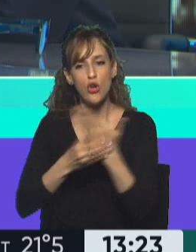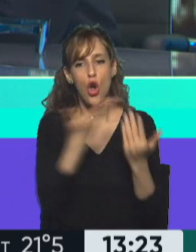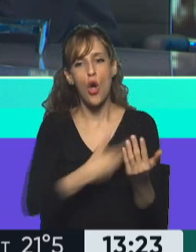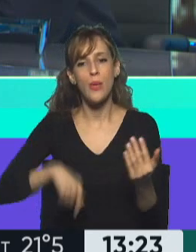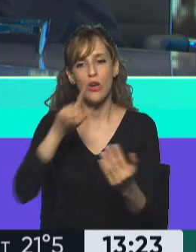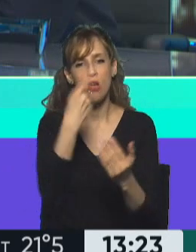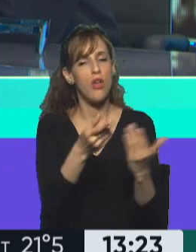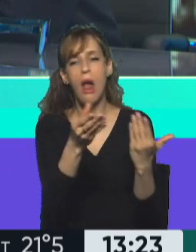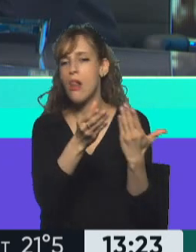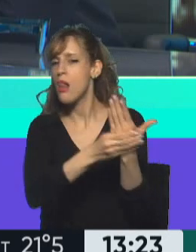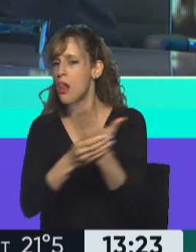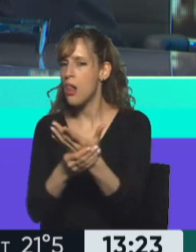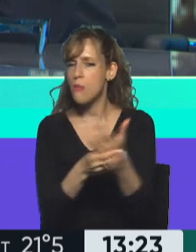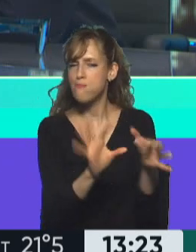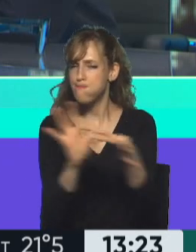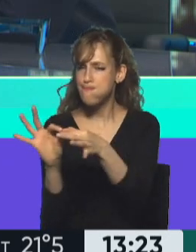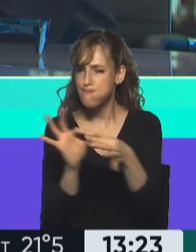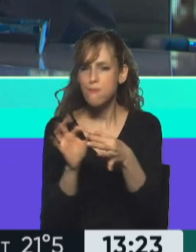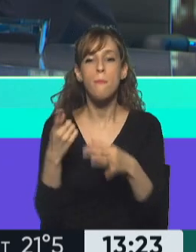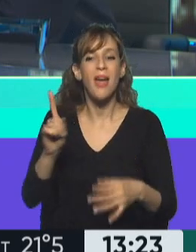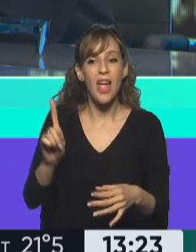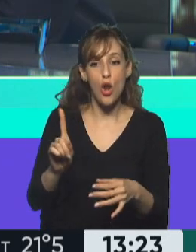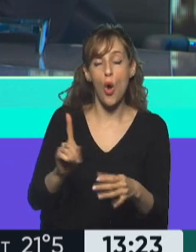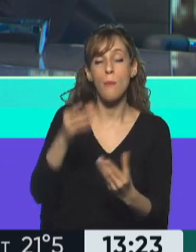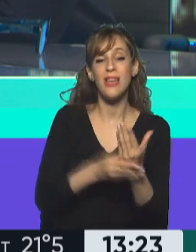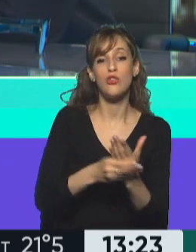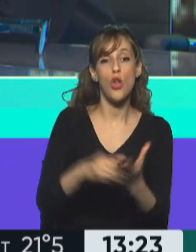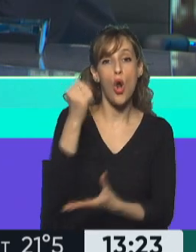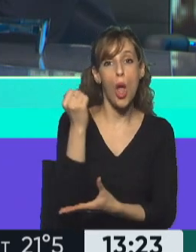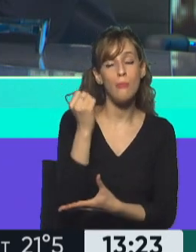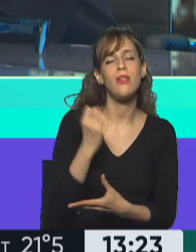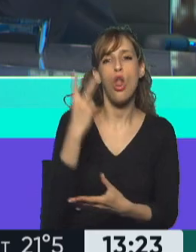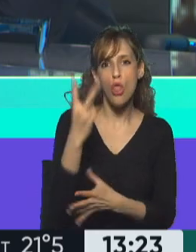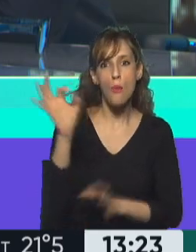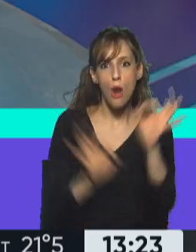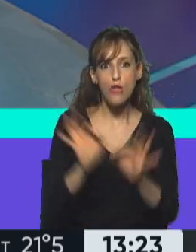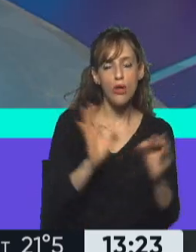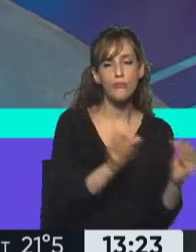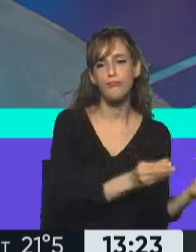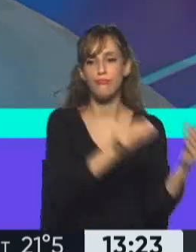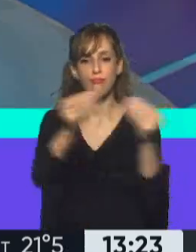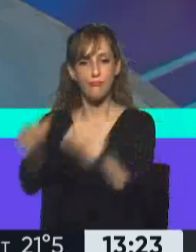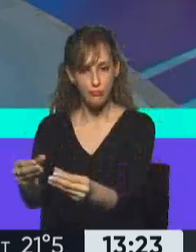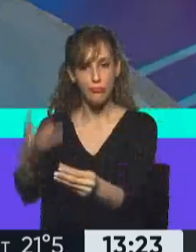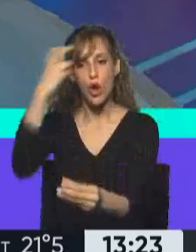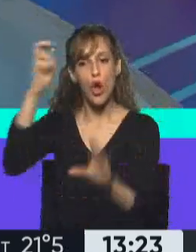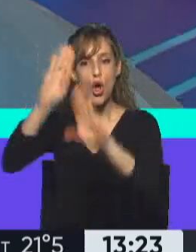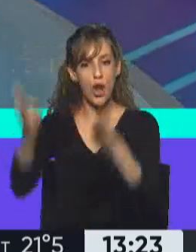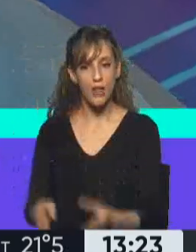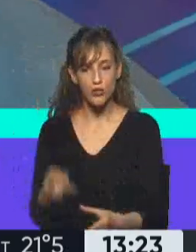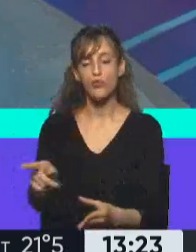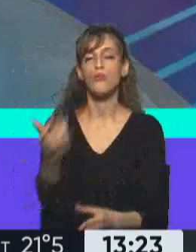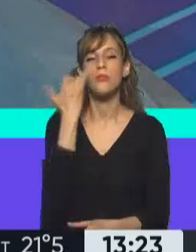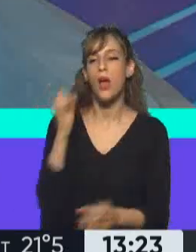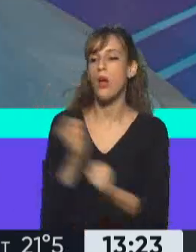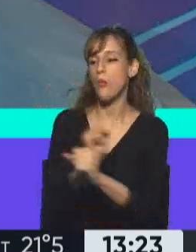de Economía el año pasado envió estos dos proyectos de ley al Congreso. Uno salió sancionado en